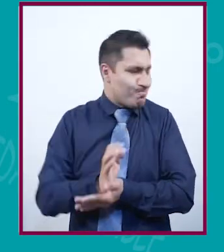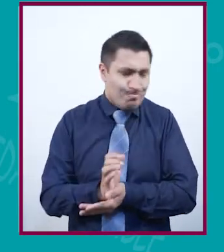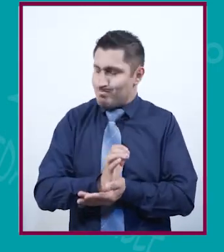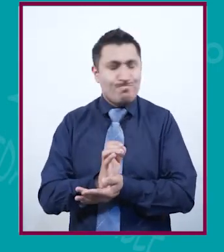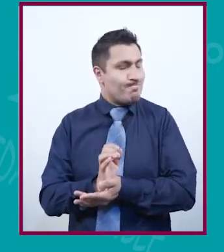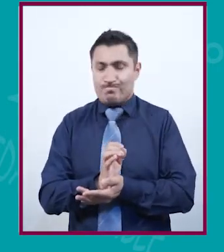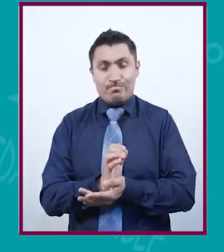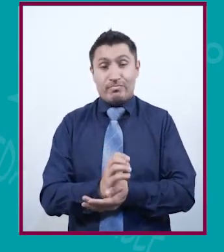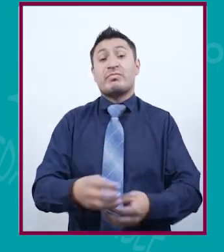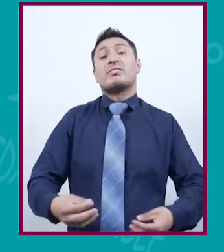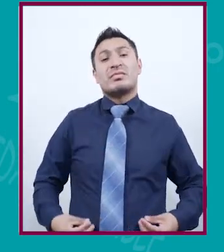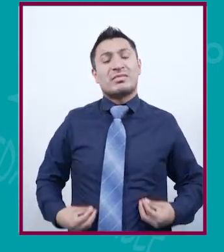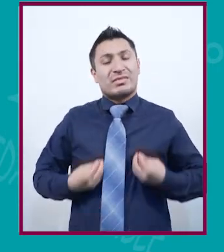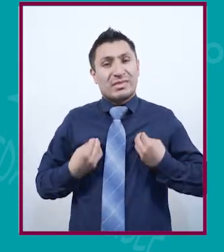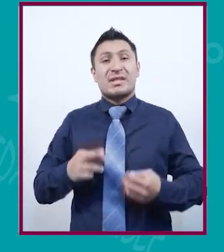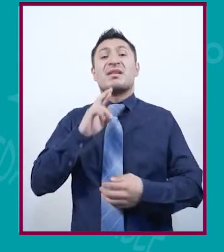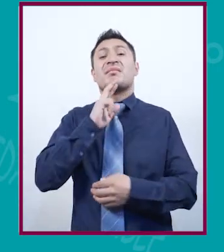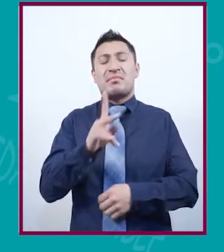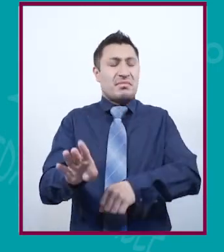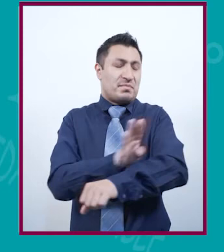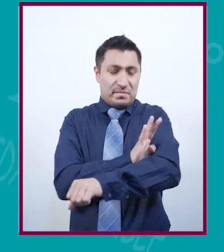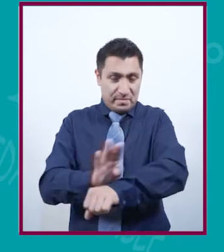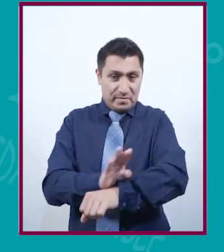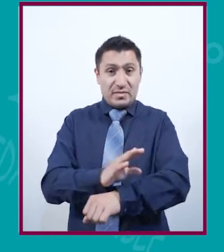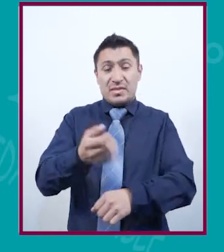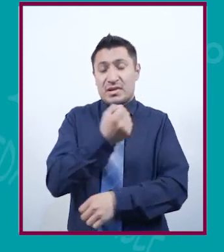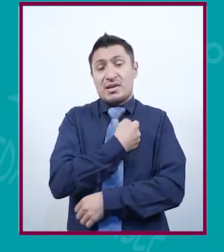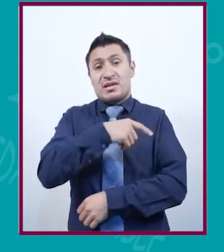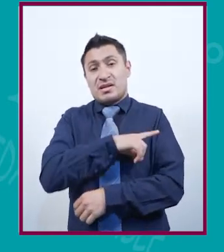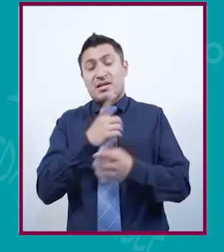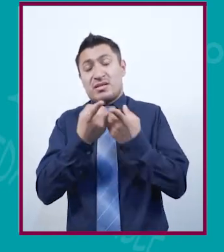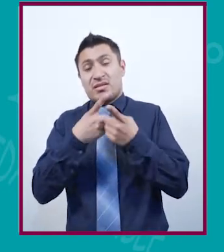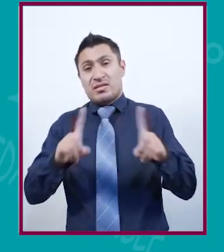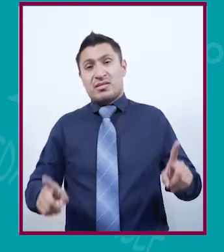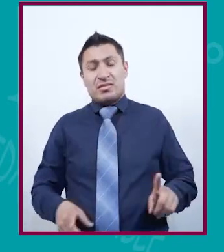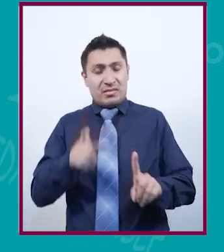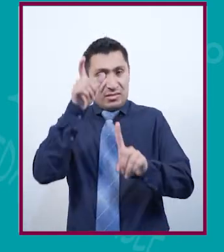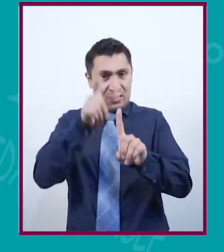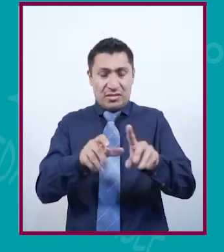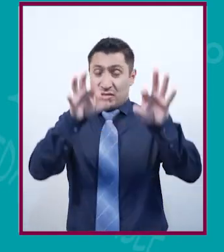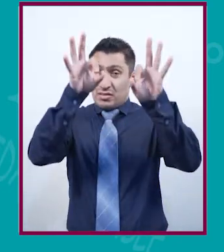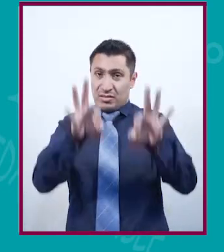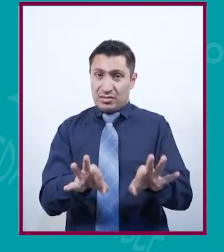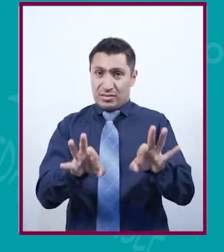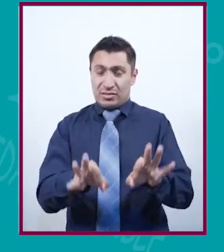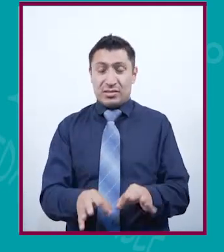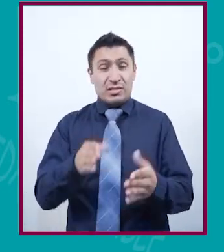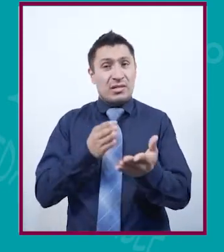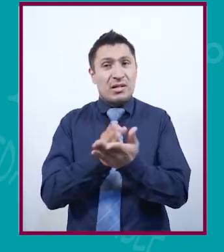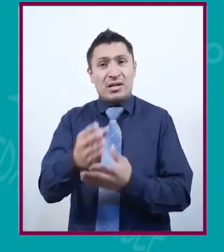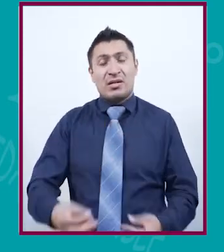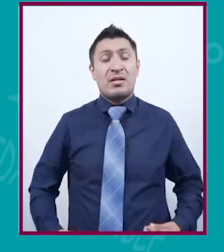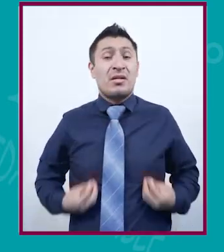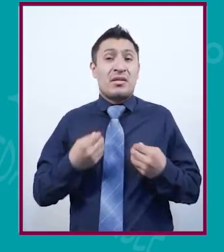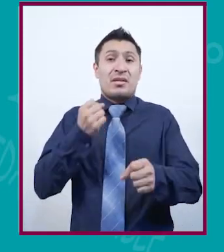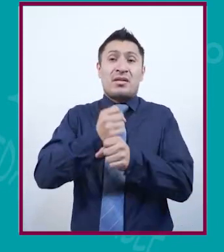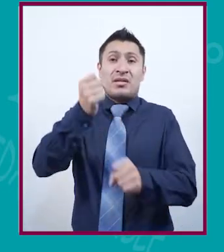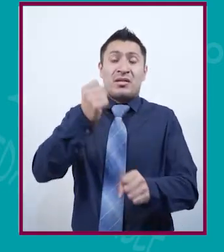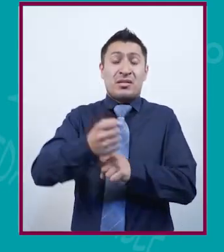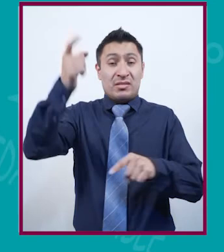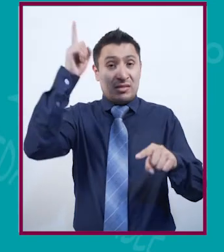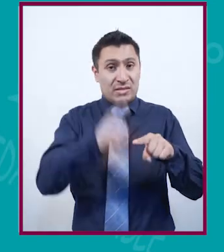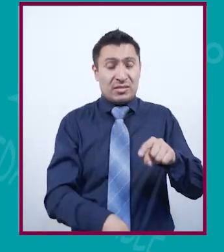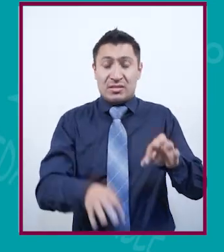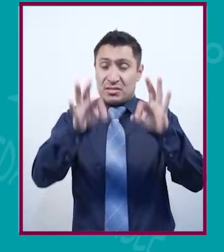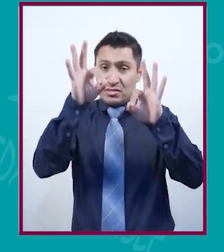vivir en condiciones de bienestar y a un sano desarrollo integral, de acceso a una vida libre de violencia y a la integridad